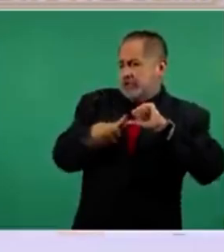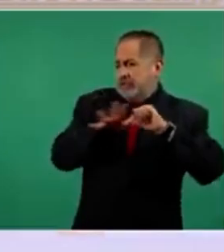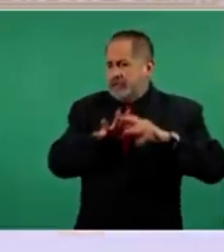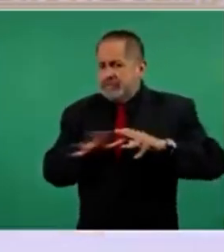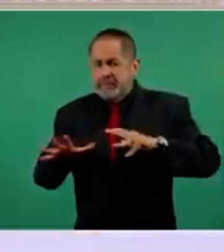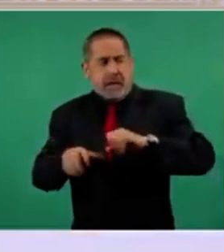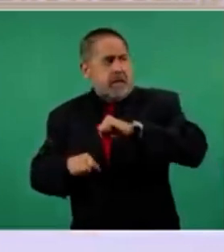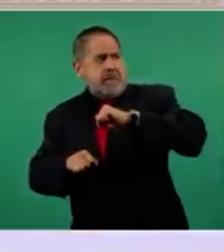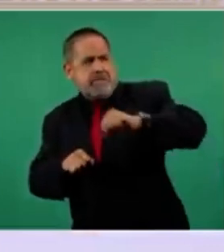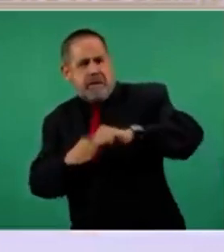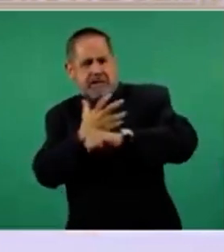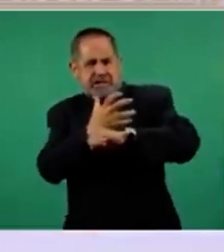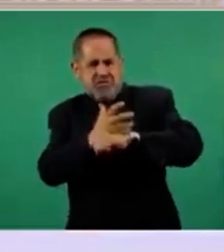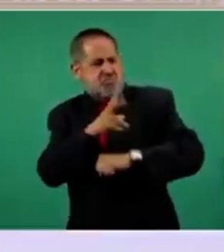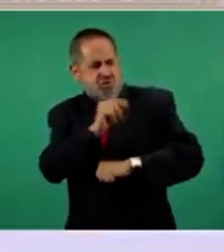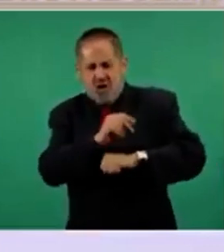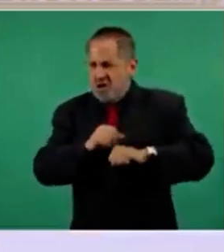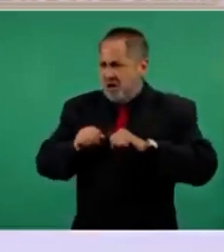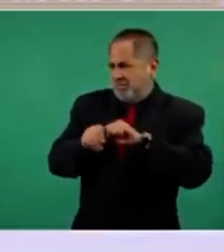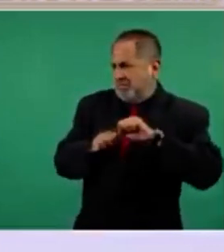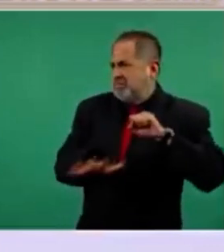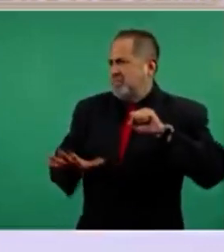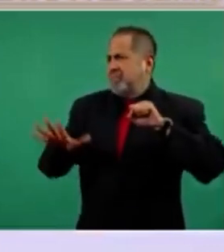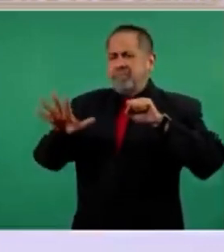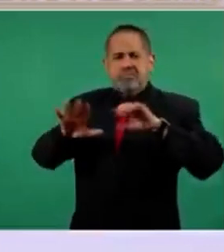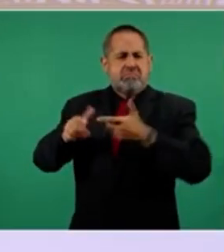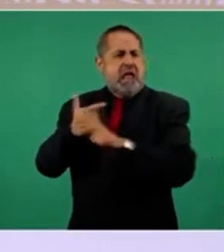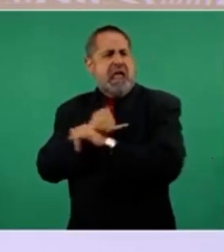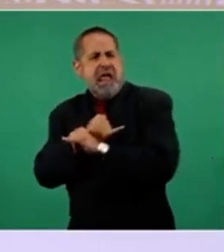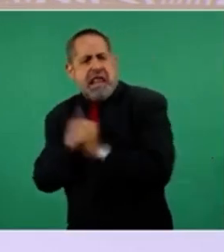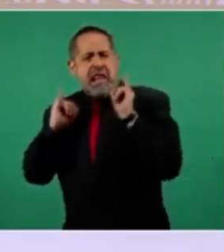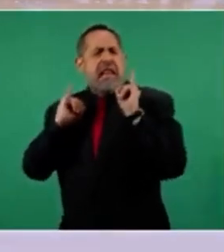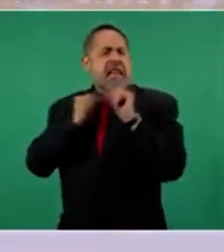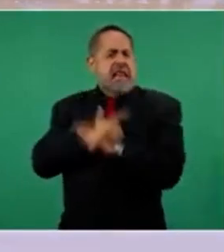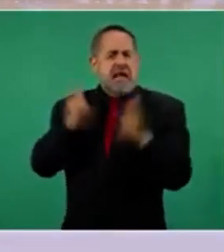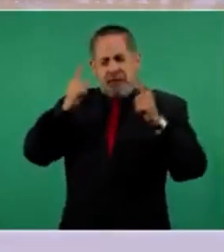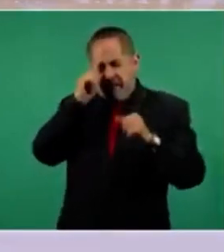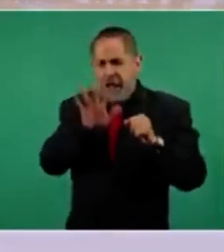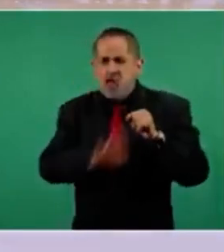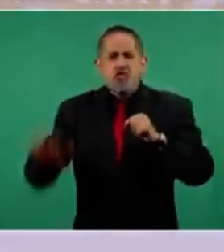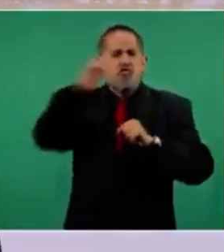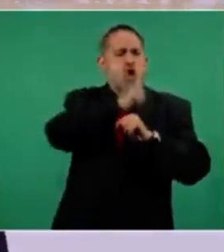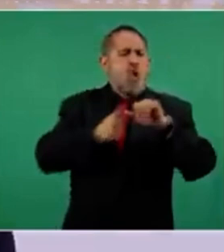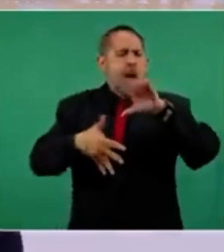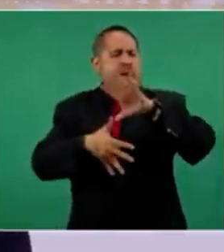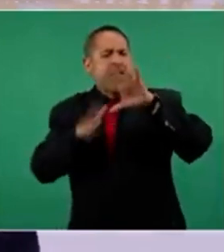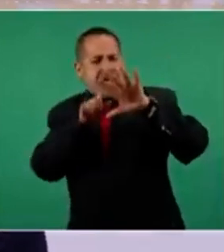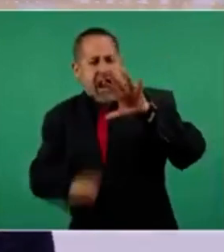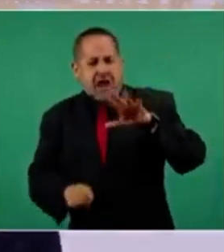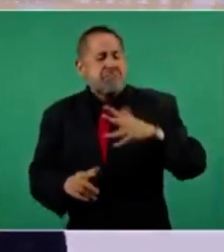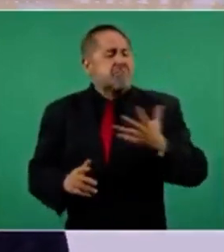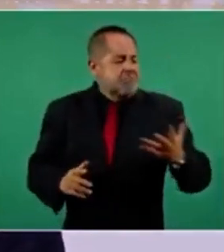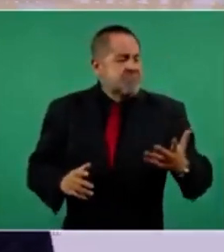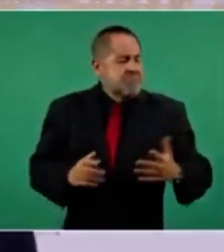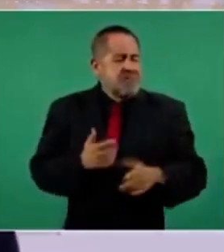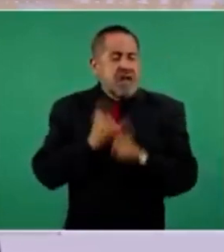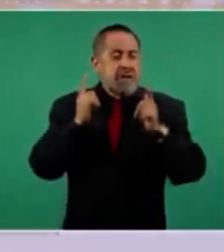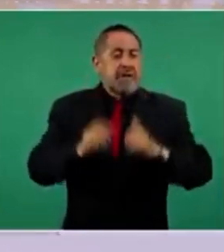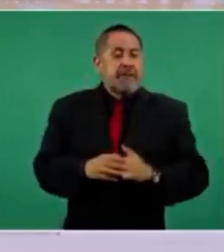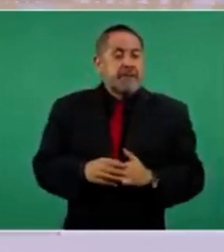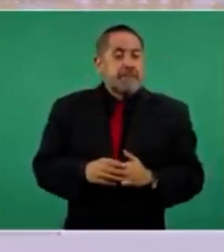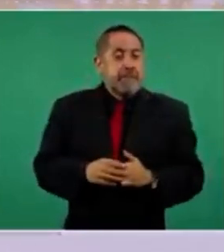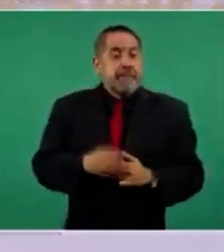Unidos y caigan con esa fuerza más sobre nuestras tierras de América. Años antes, en